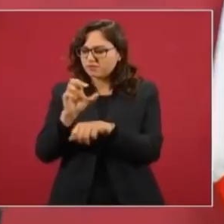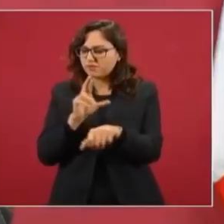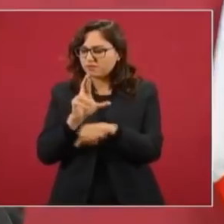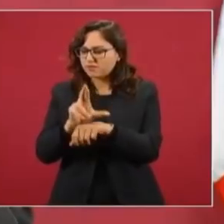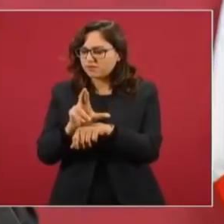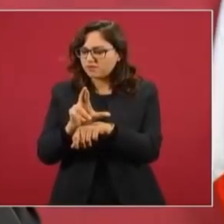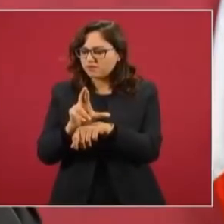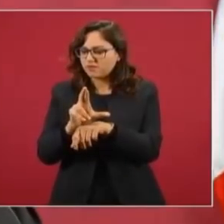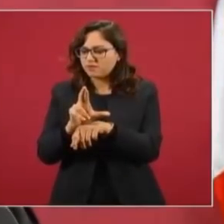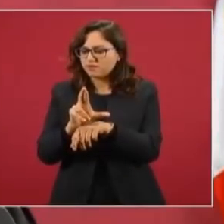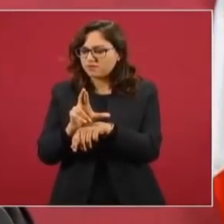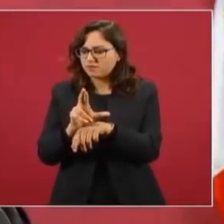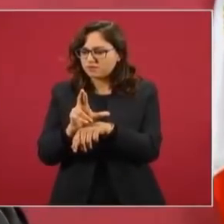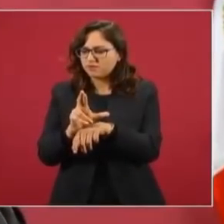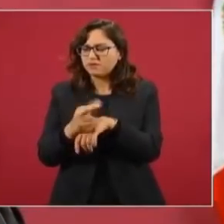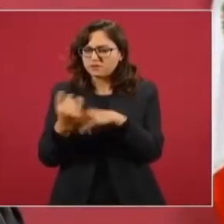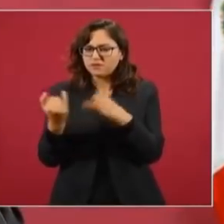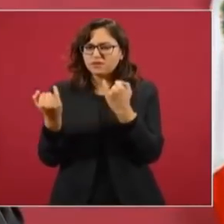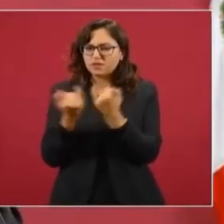hubo